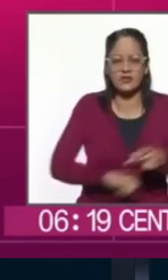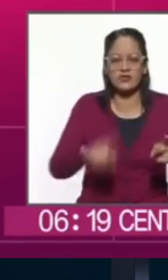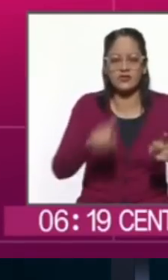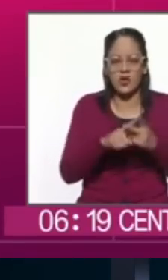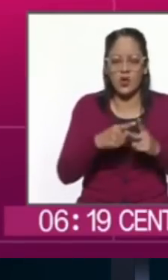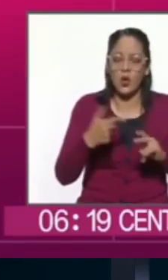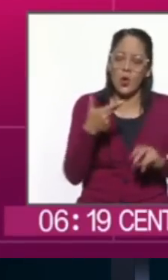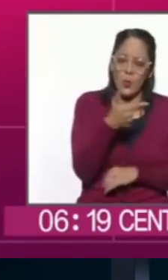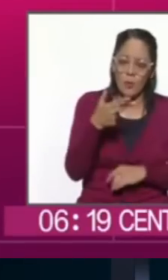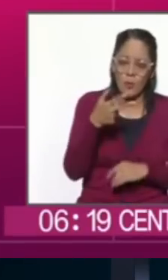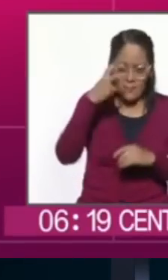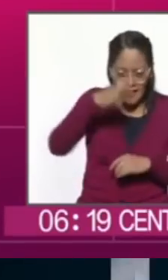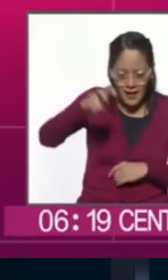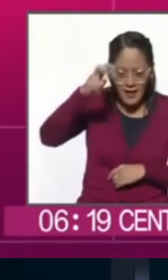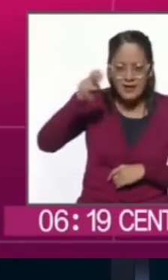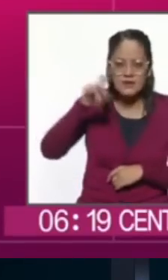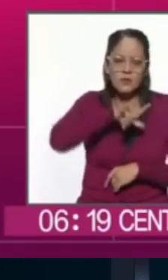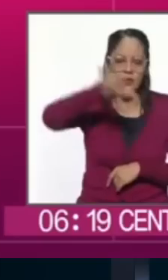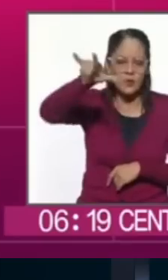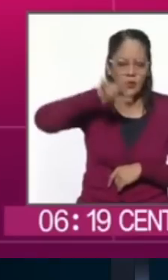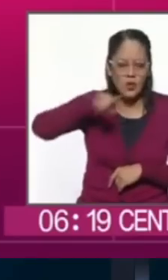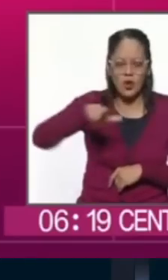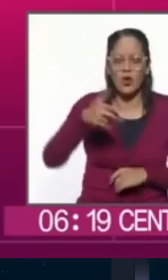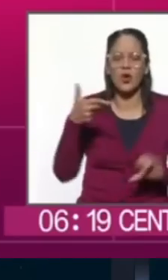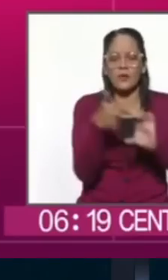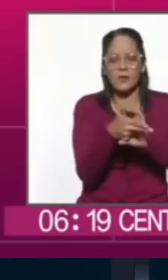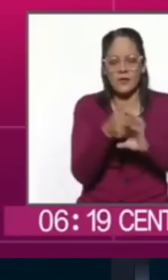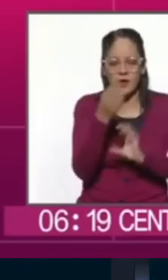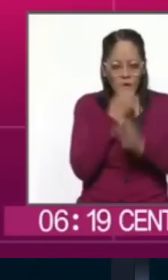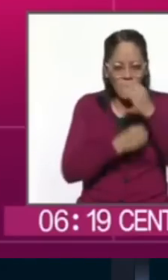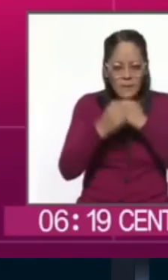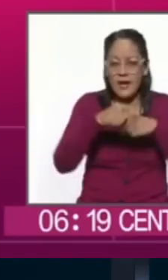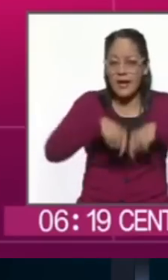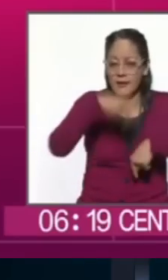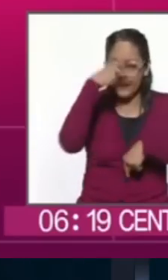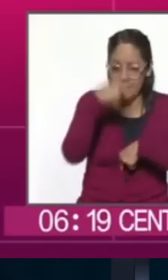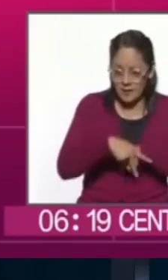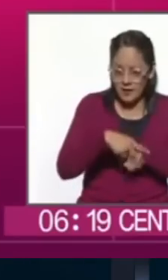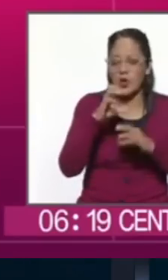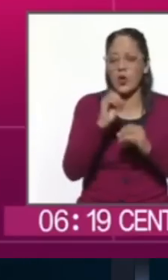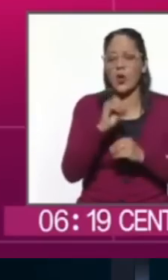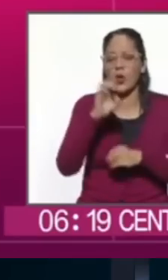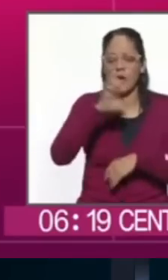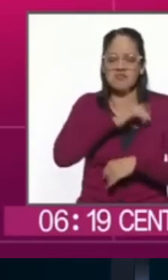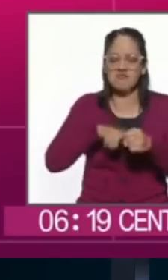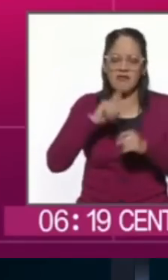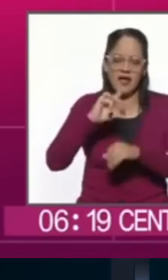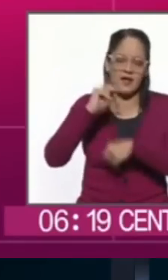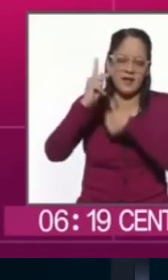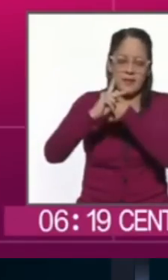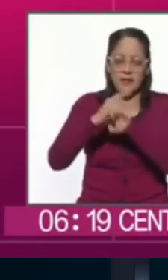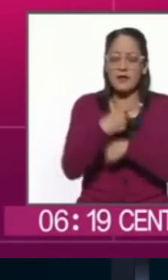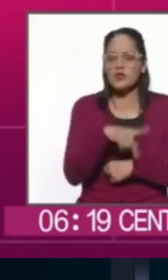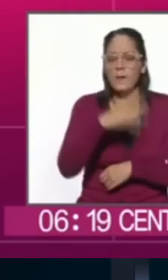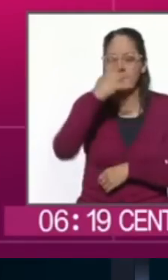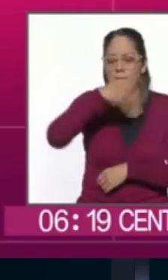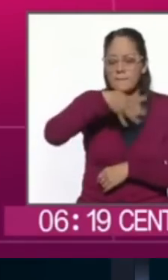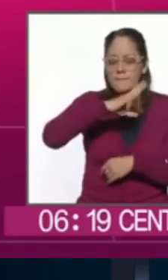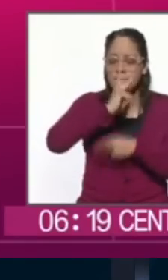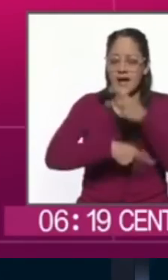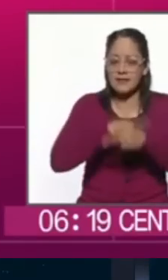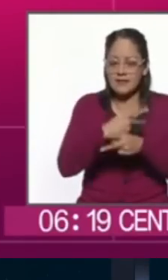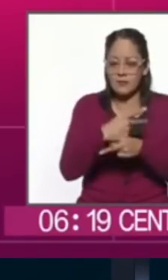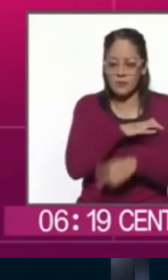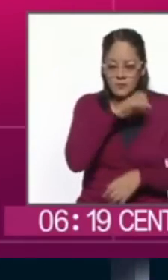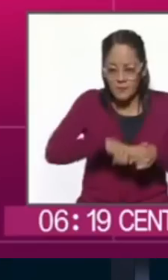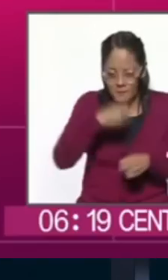oficiales tanto en México como en el extranjero, para lo que se les otorgan pasaportes diplomáticos a ministros y ministras y su familia